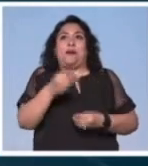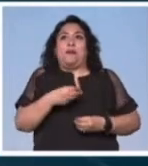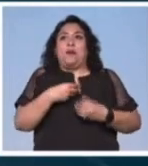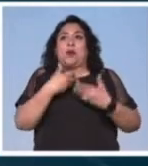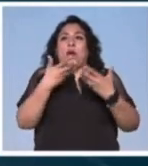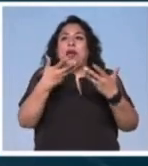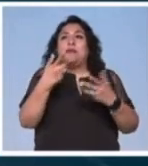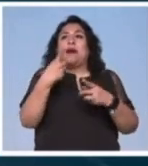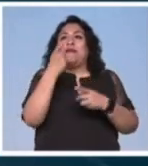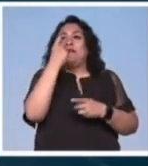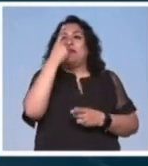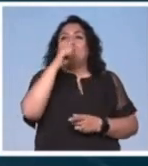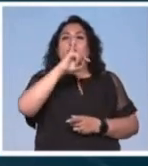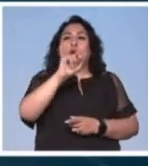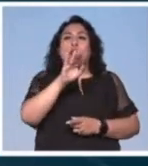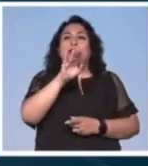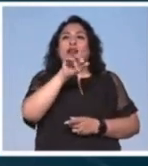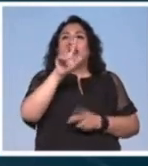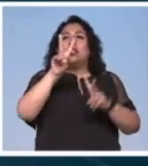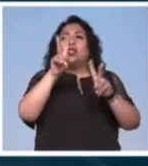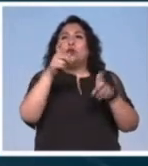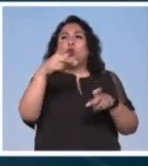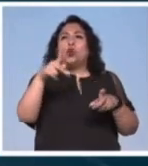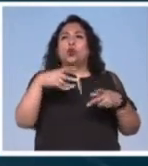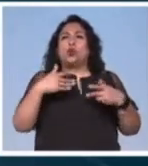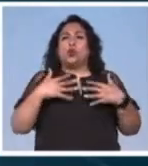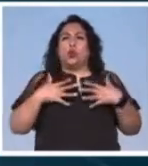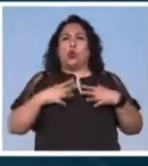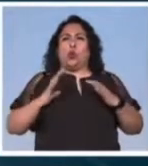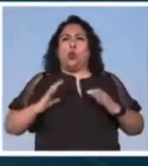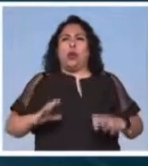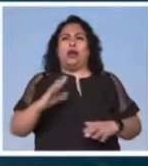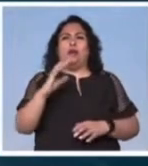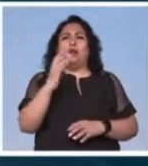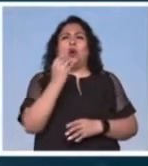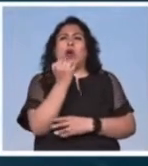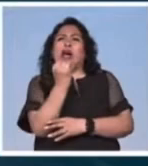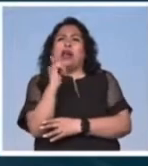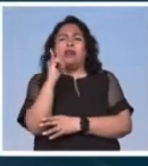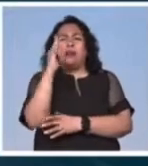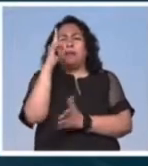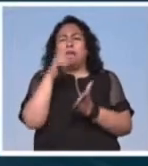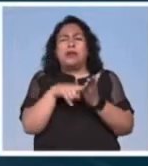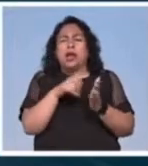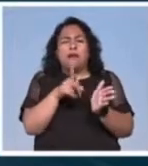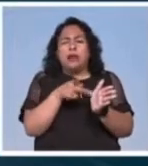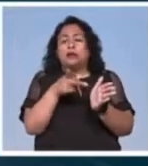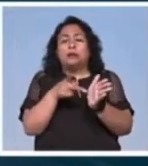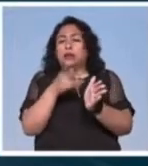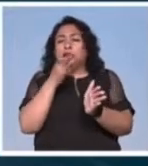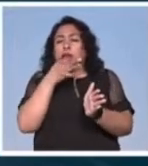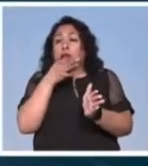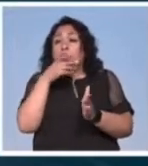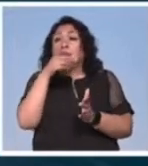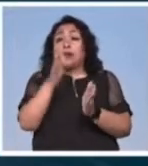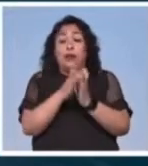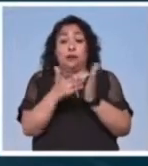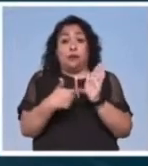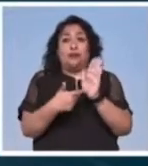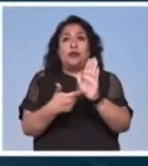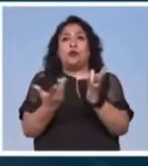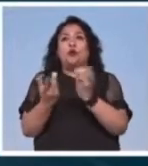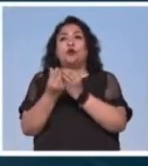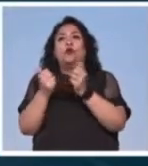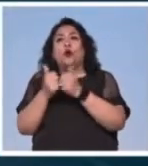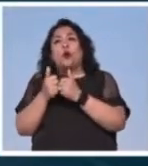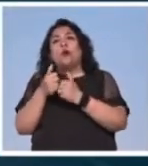Largo Aliento de Juan Vadillo, titulado Tu cuerpo es un jardín de mil instantes. La presentación del libro fue acompañada de un